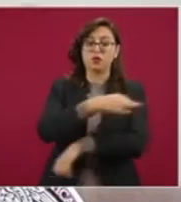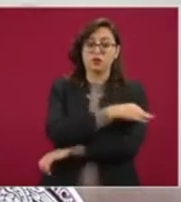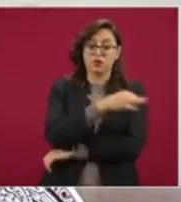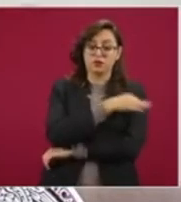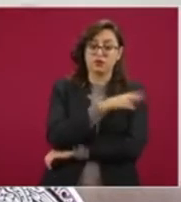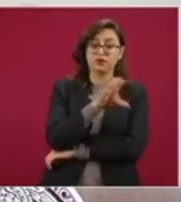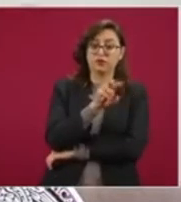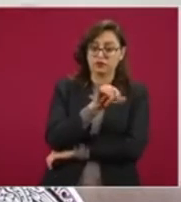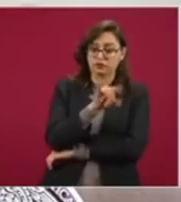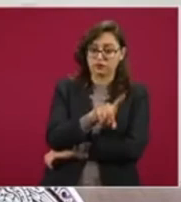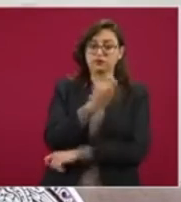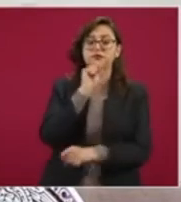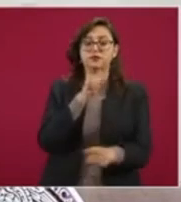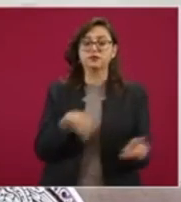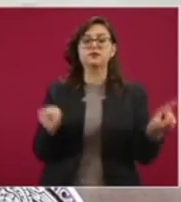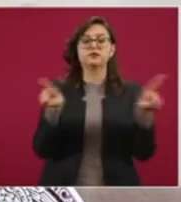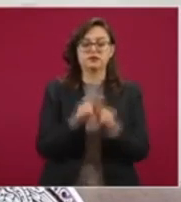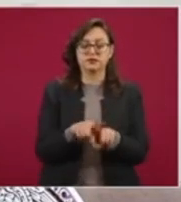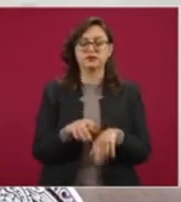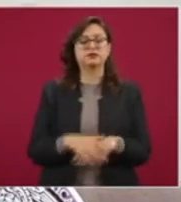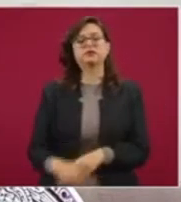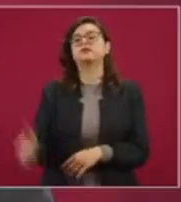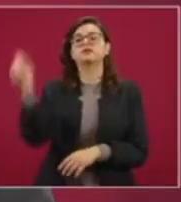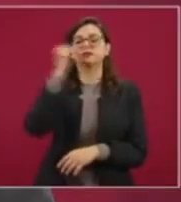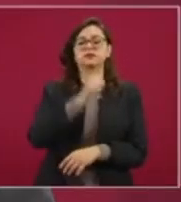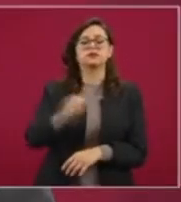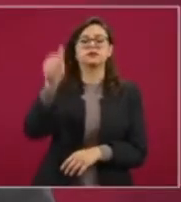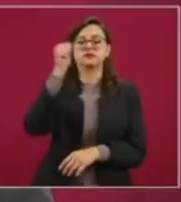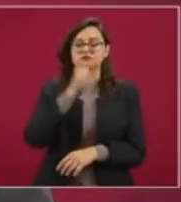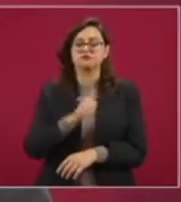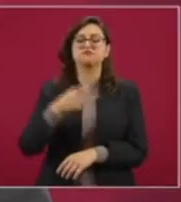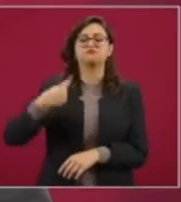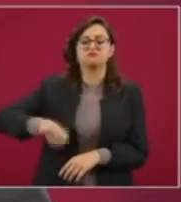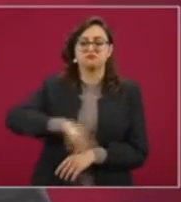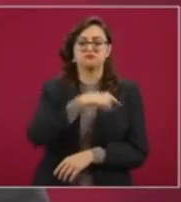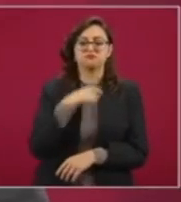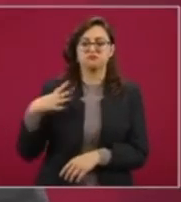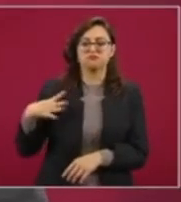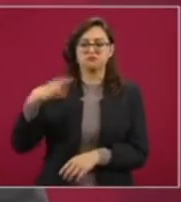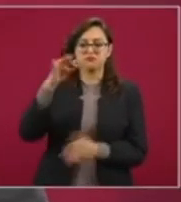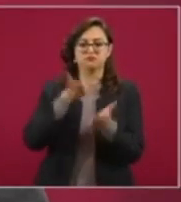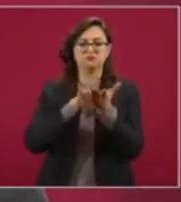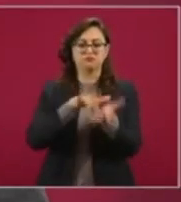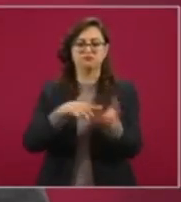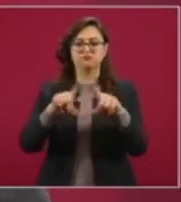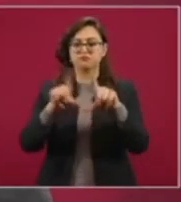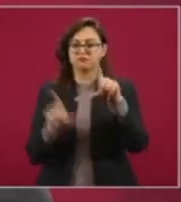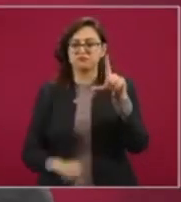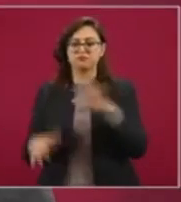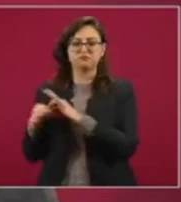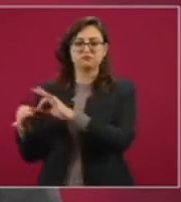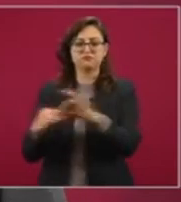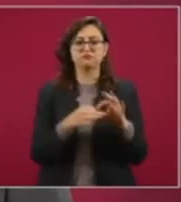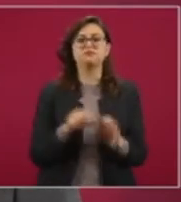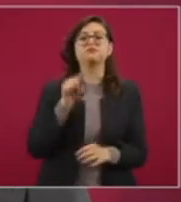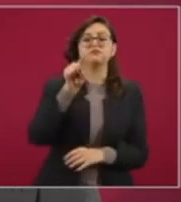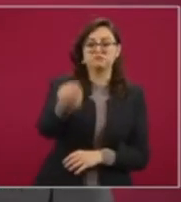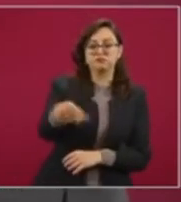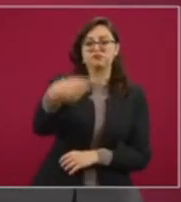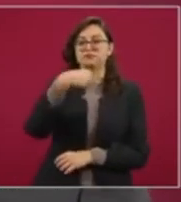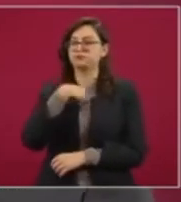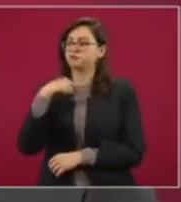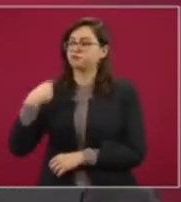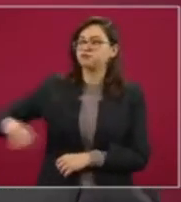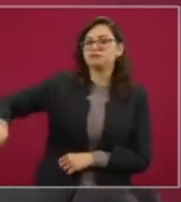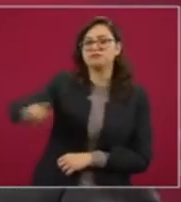para COVID. Siempre, siempre pueden contar con nosotros, porque México es uno. Es tu México, es mi México y es